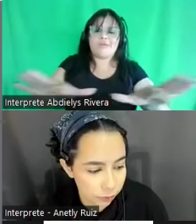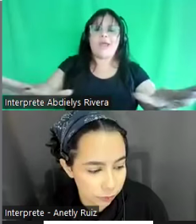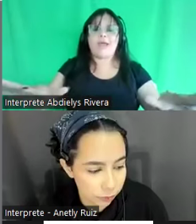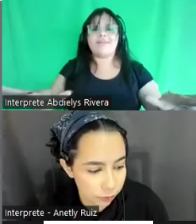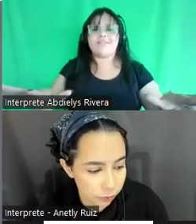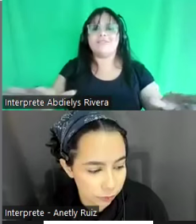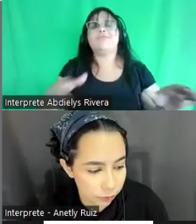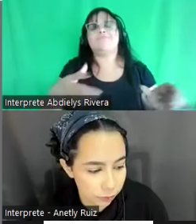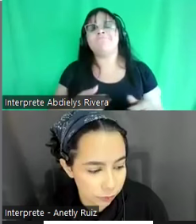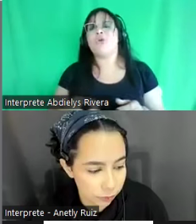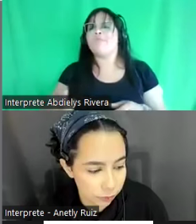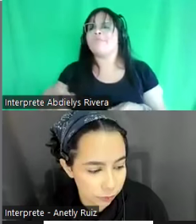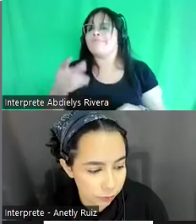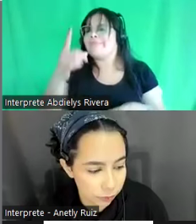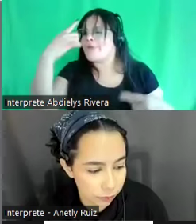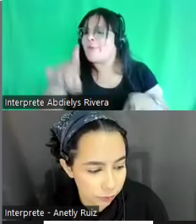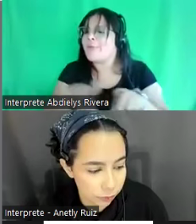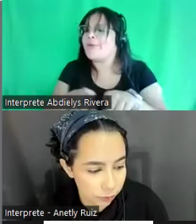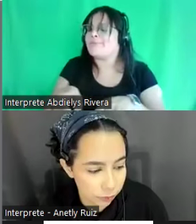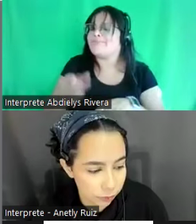llevármelo, porque tienes toda la razón.